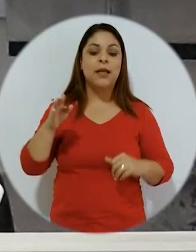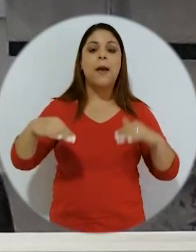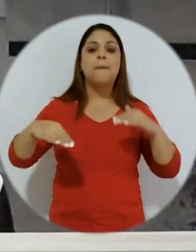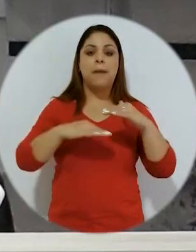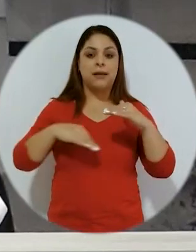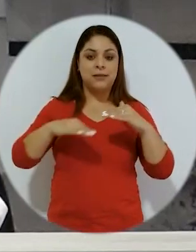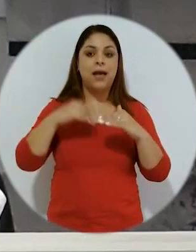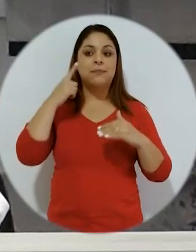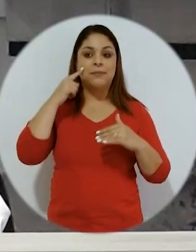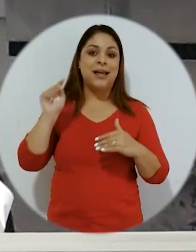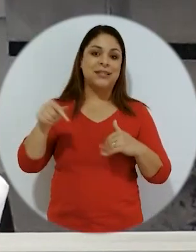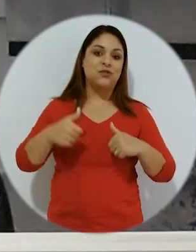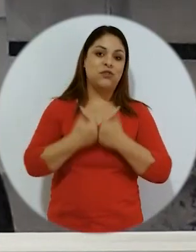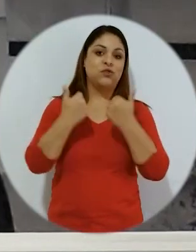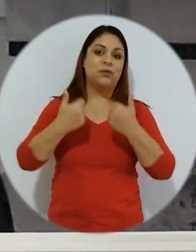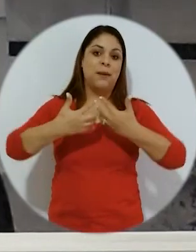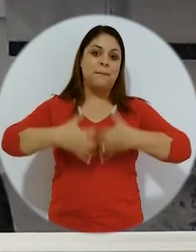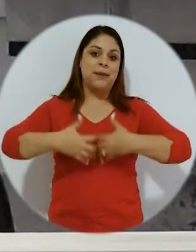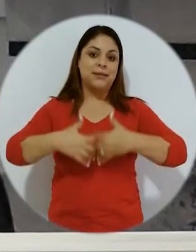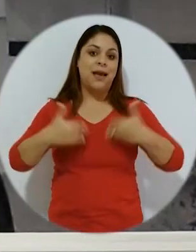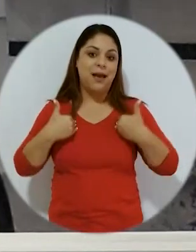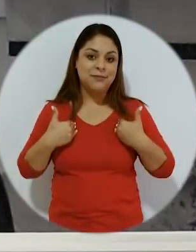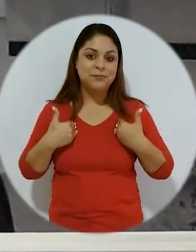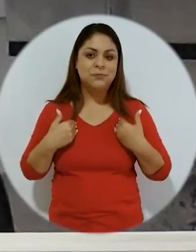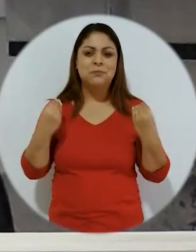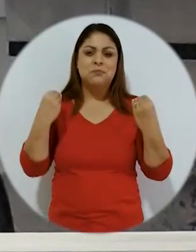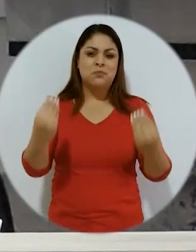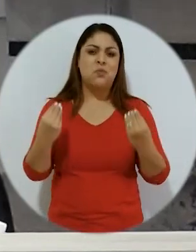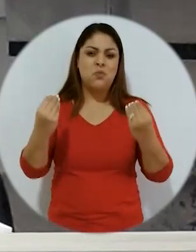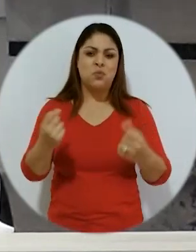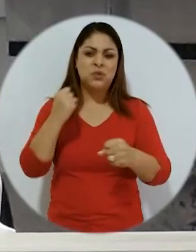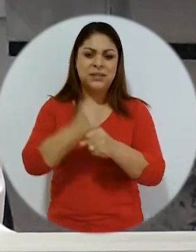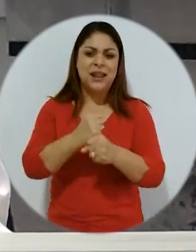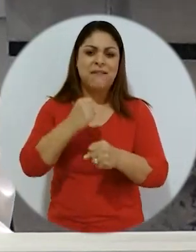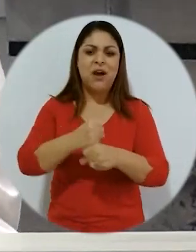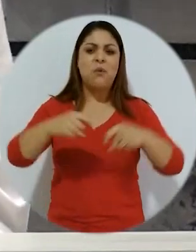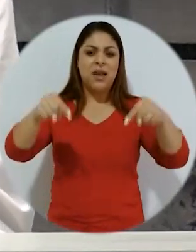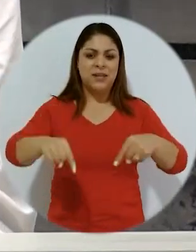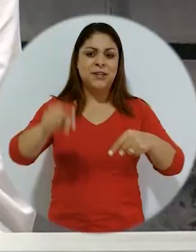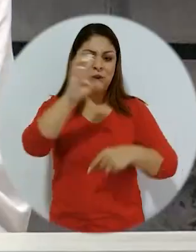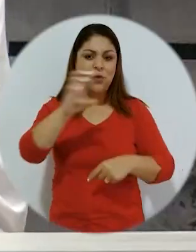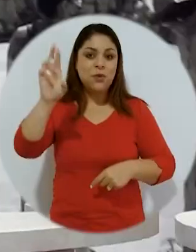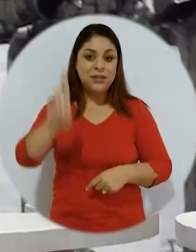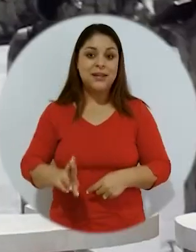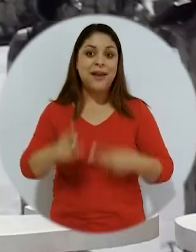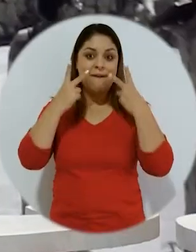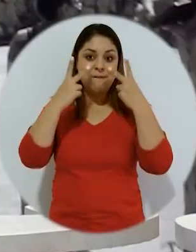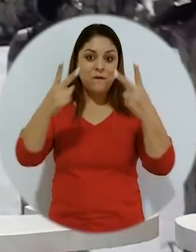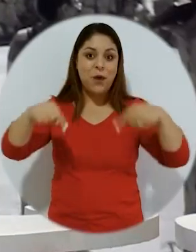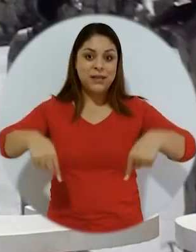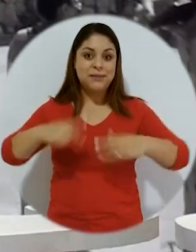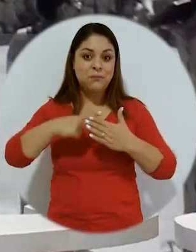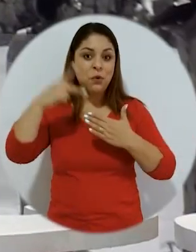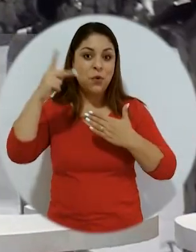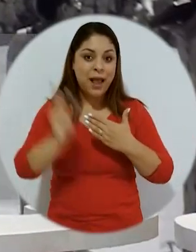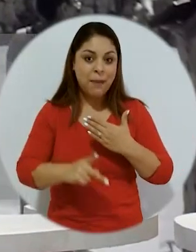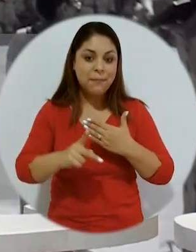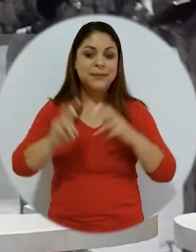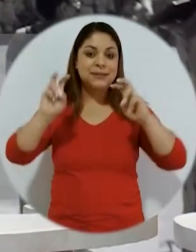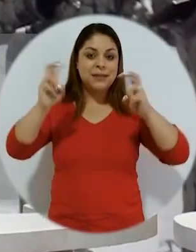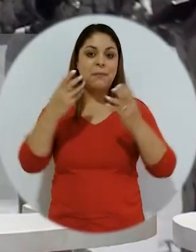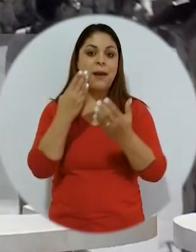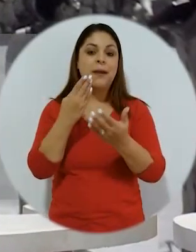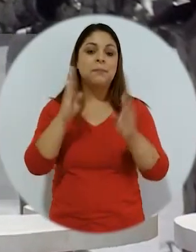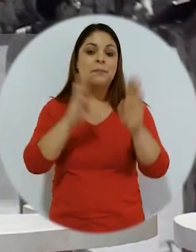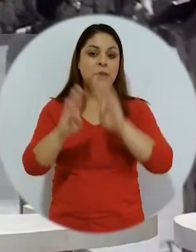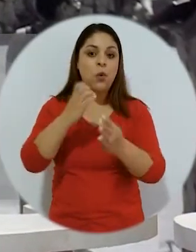innovadoras, biobasadas para esos retos que las empresas tienen. Mucho es el trabajo que se hace aquí en Costa Rica, como hemos visto en este programa, en torno